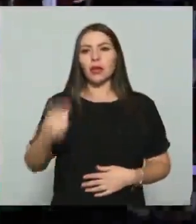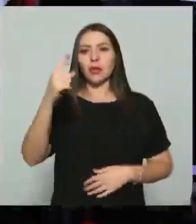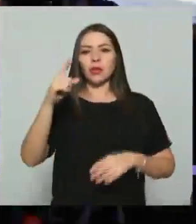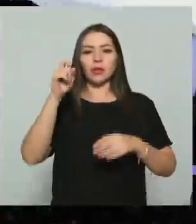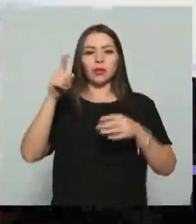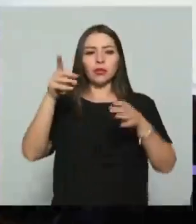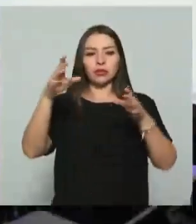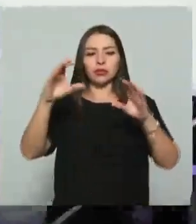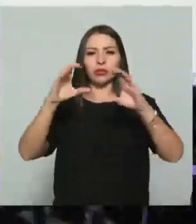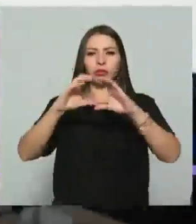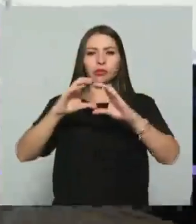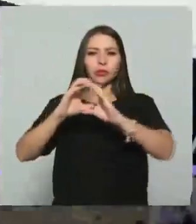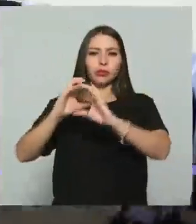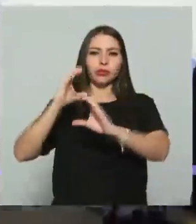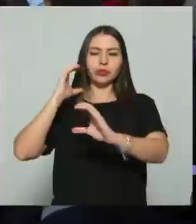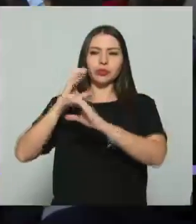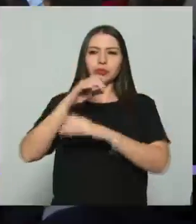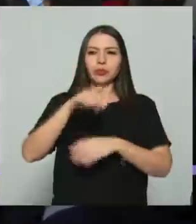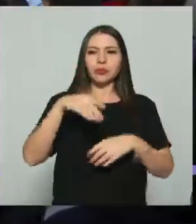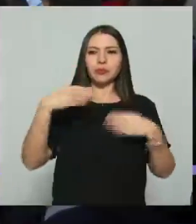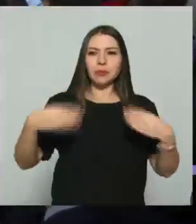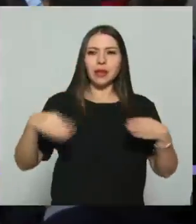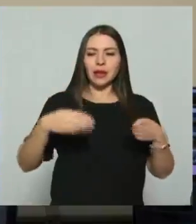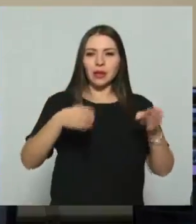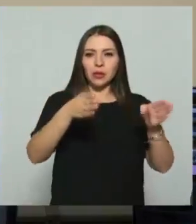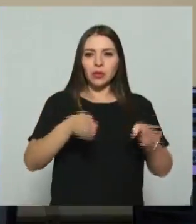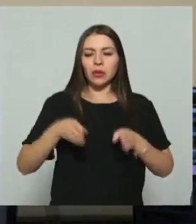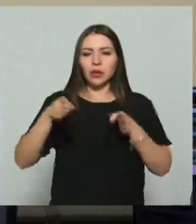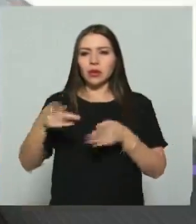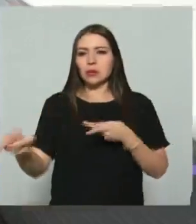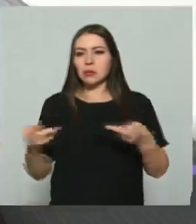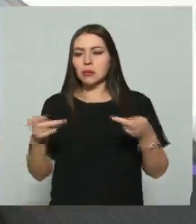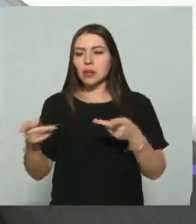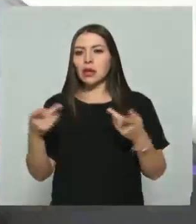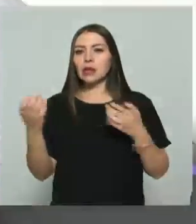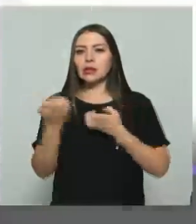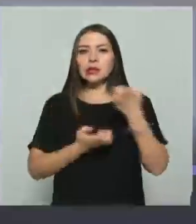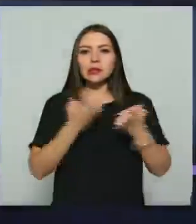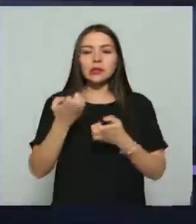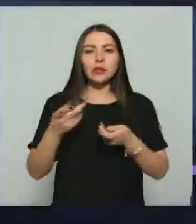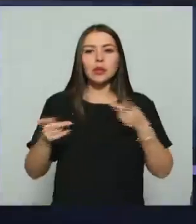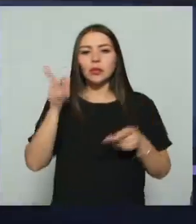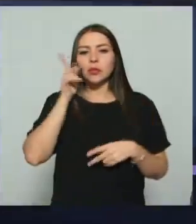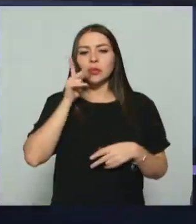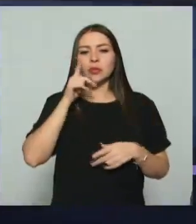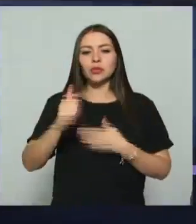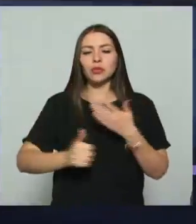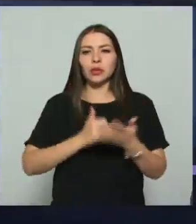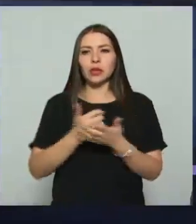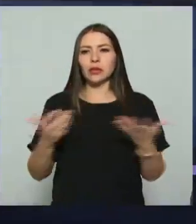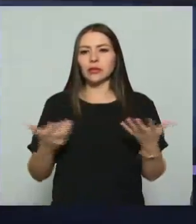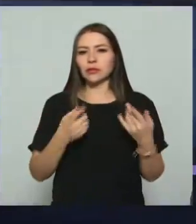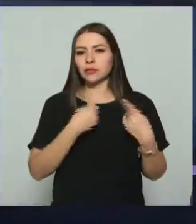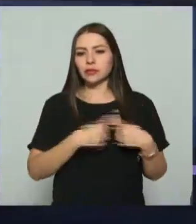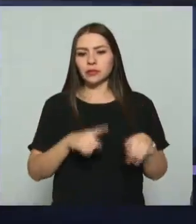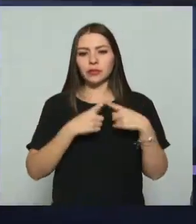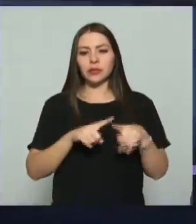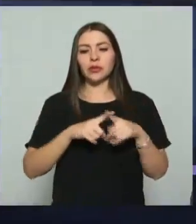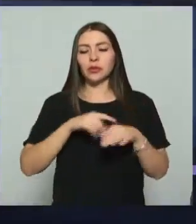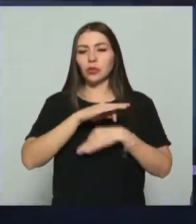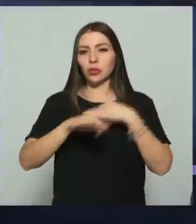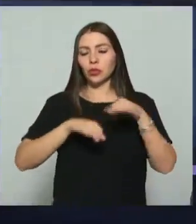actuar, participamos activamente en los simulacros generales que se hacen en la ciudad. Es decir, es